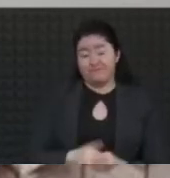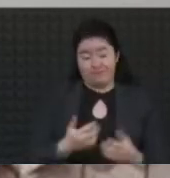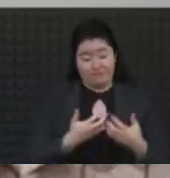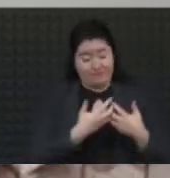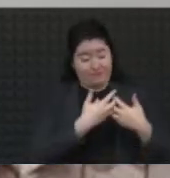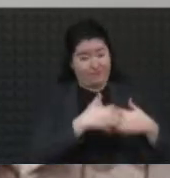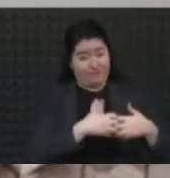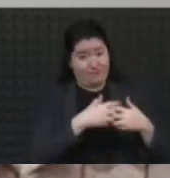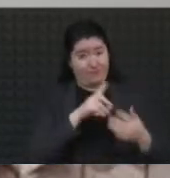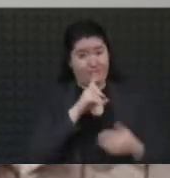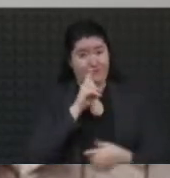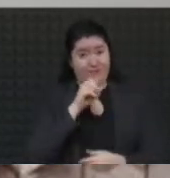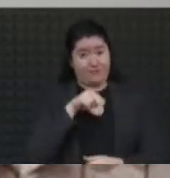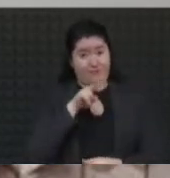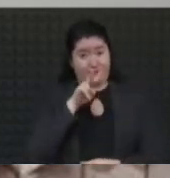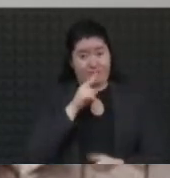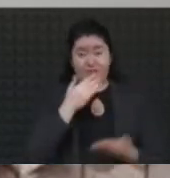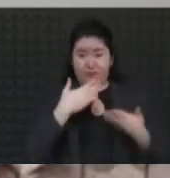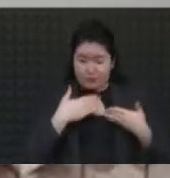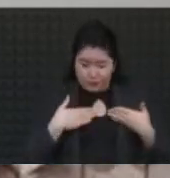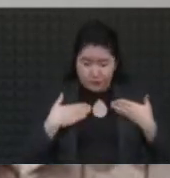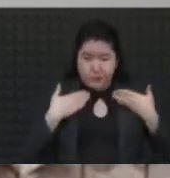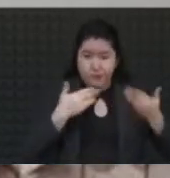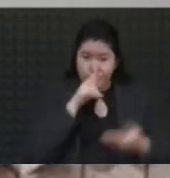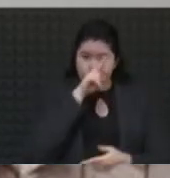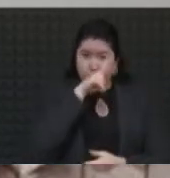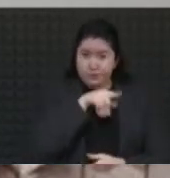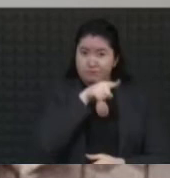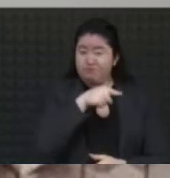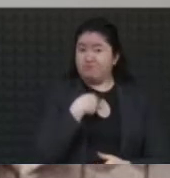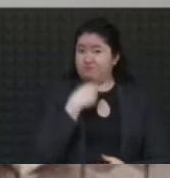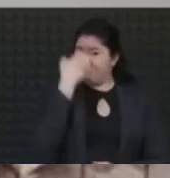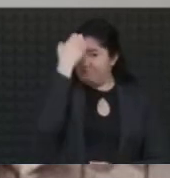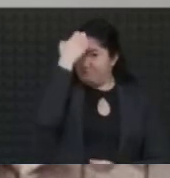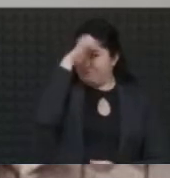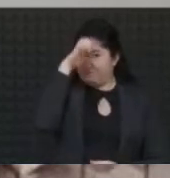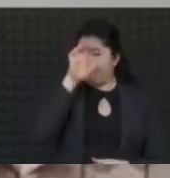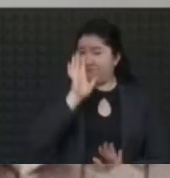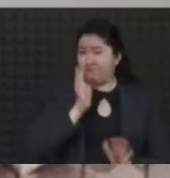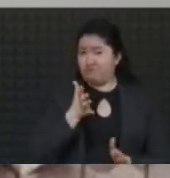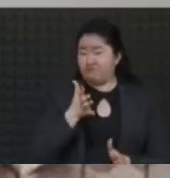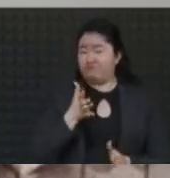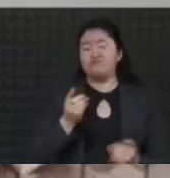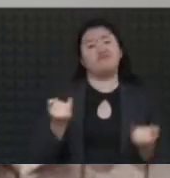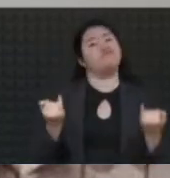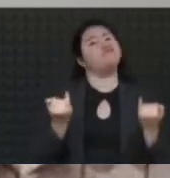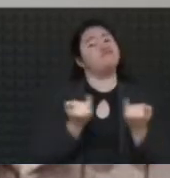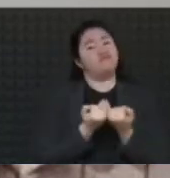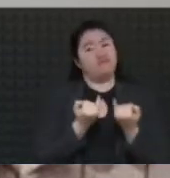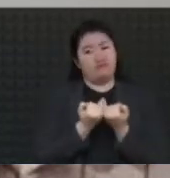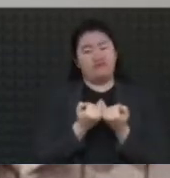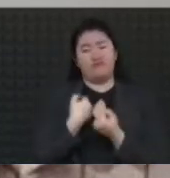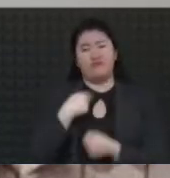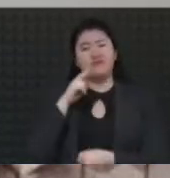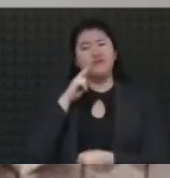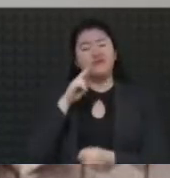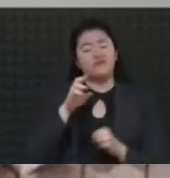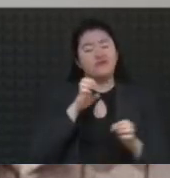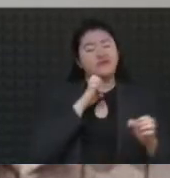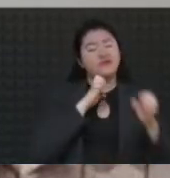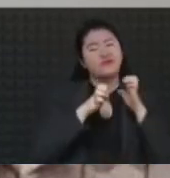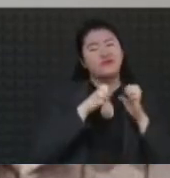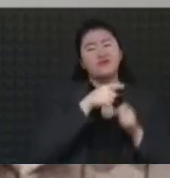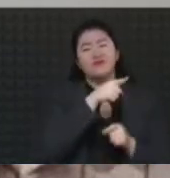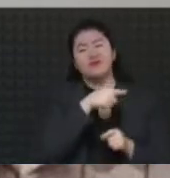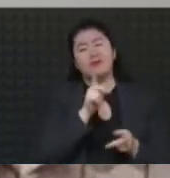DNB por la reputación que tiene. Han hecho un trabajo, he tenido oportunidad de entrevistarme con algunos